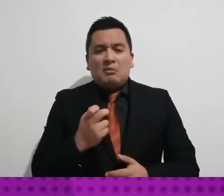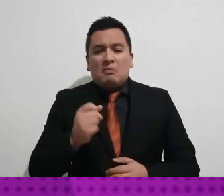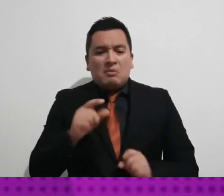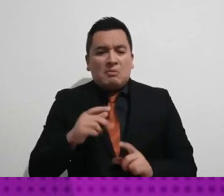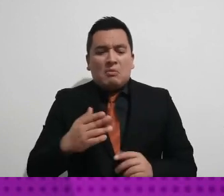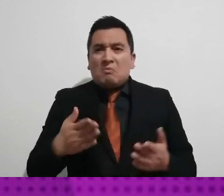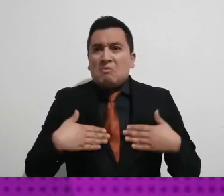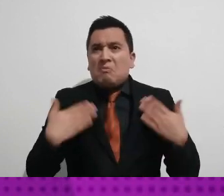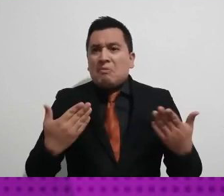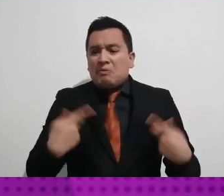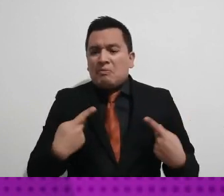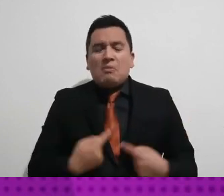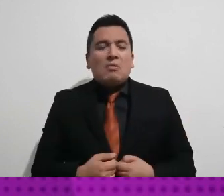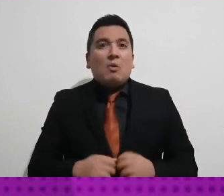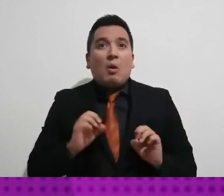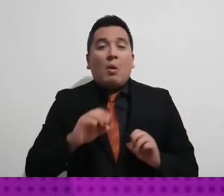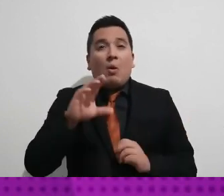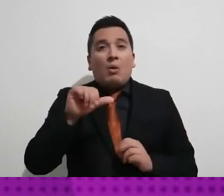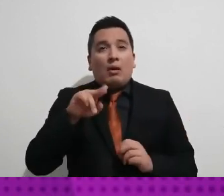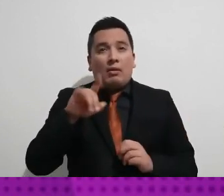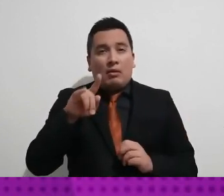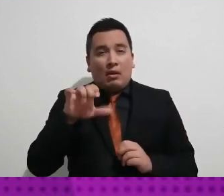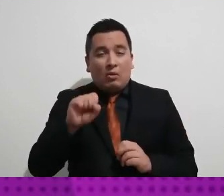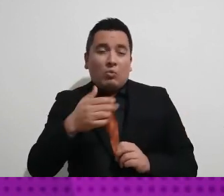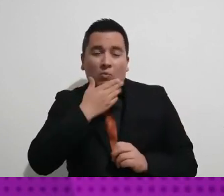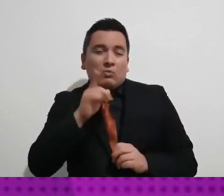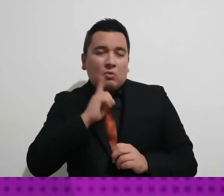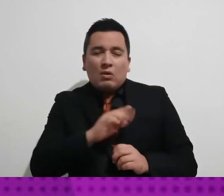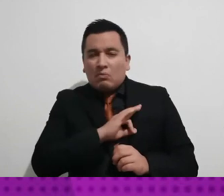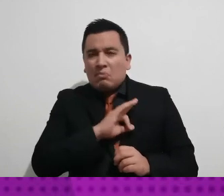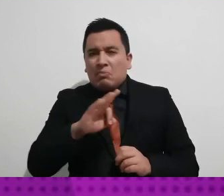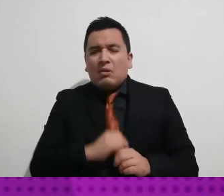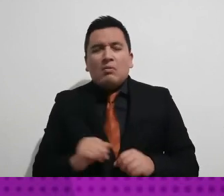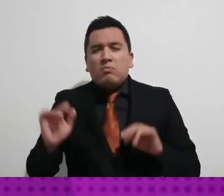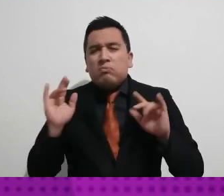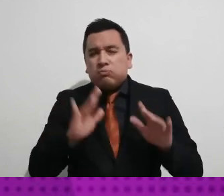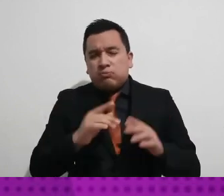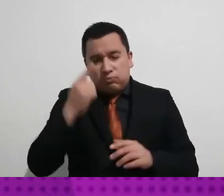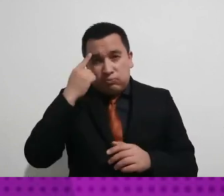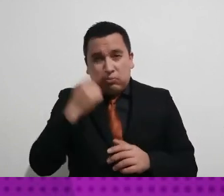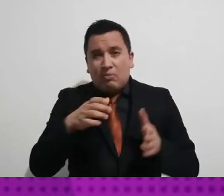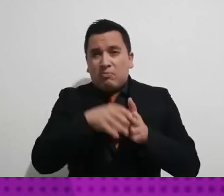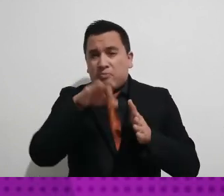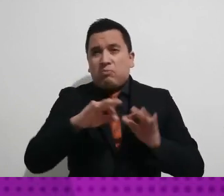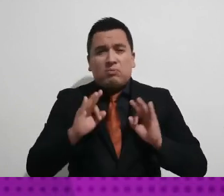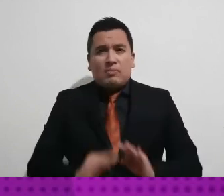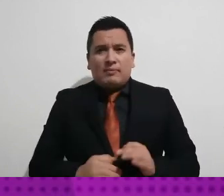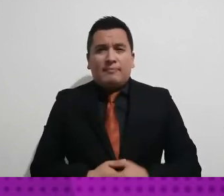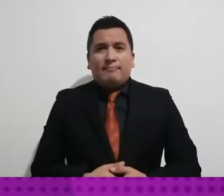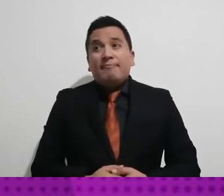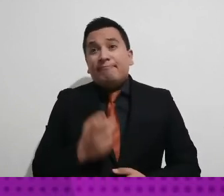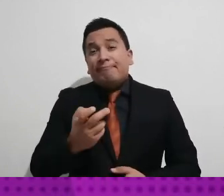protocolos y estas garantías de que la ciudadanía y los candidatos, desde luego candidatas, pudieran llevar a cabo la elección con toda